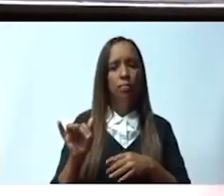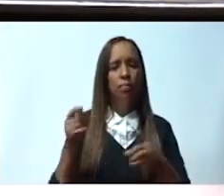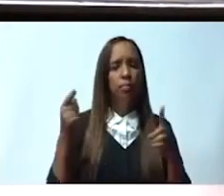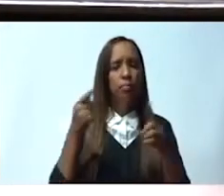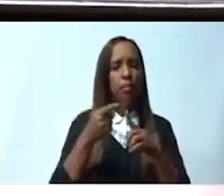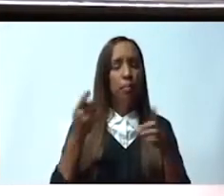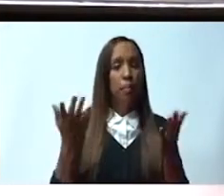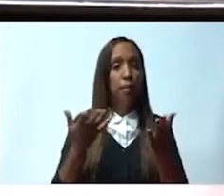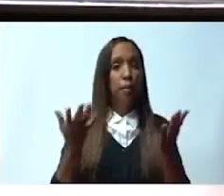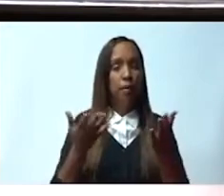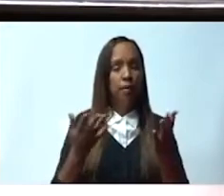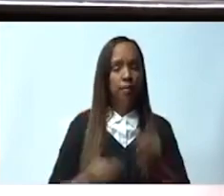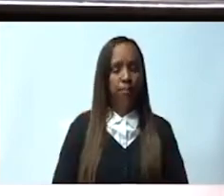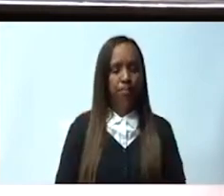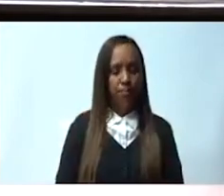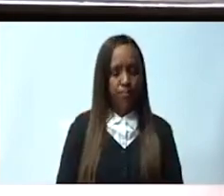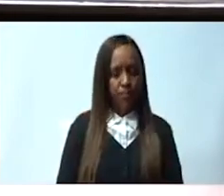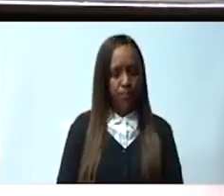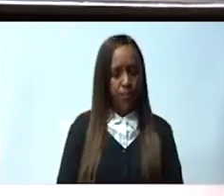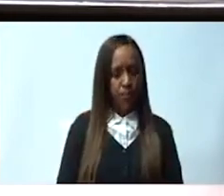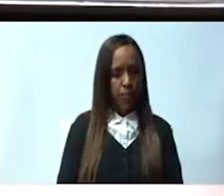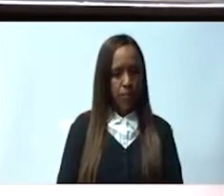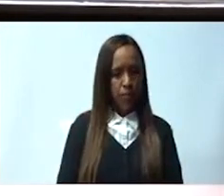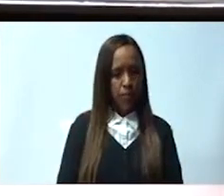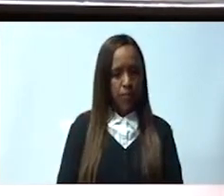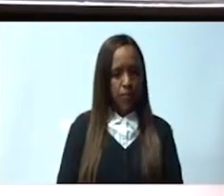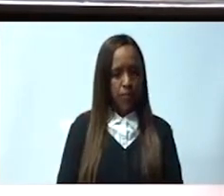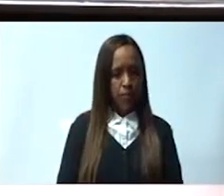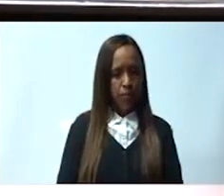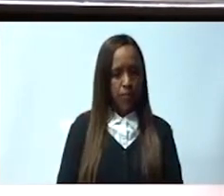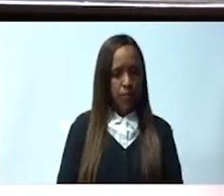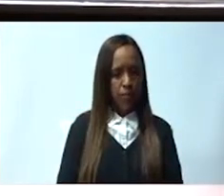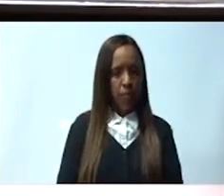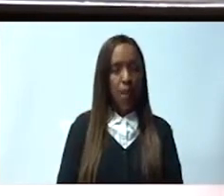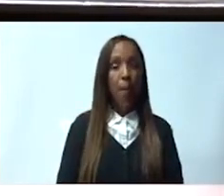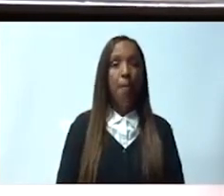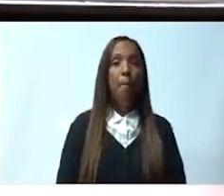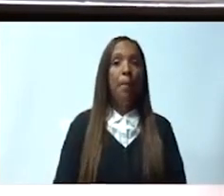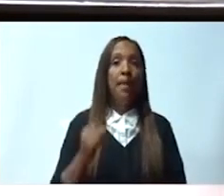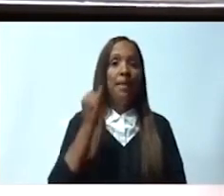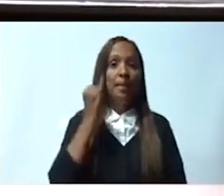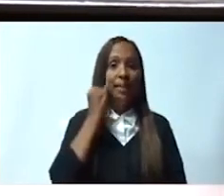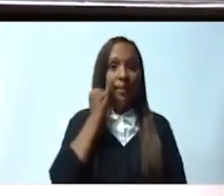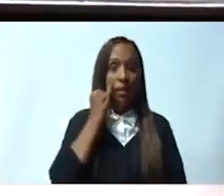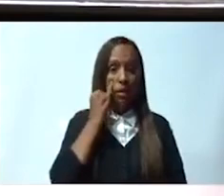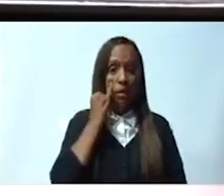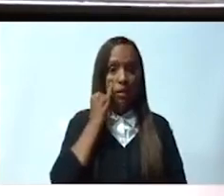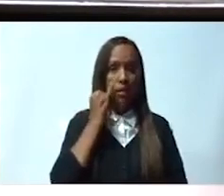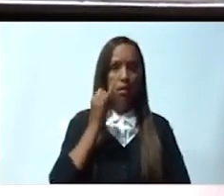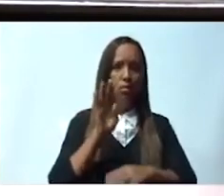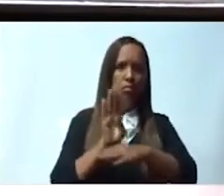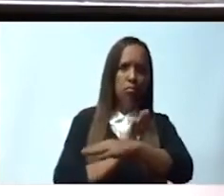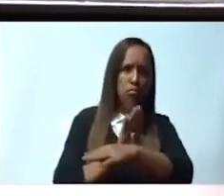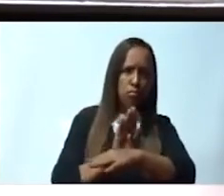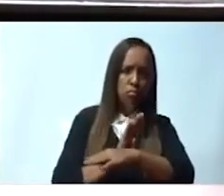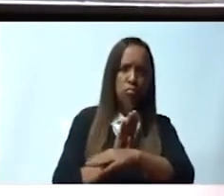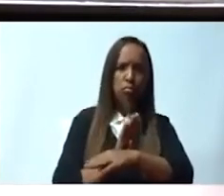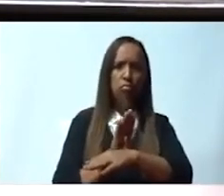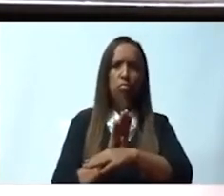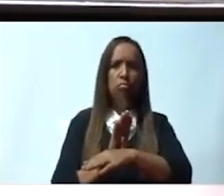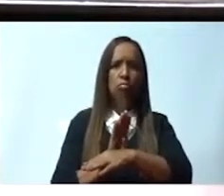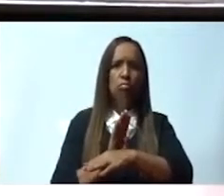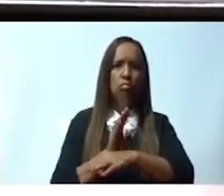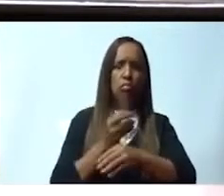internos en materia de comercio sean solucionados a través de la creación de una corte de